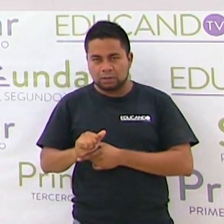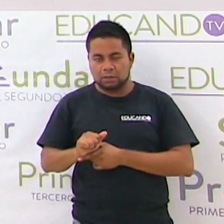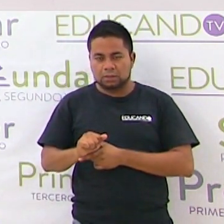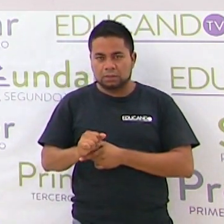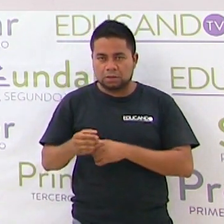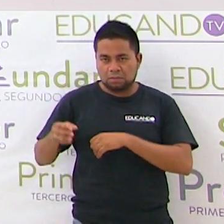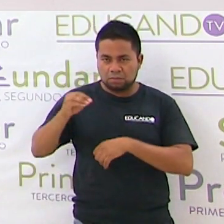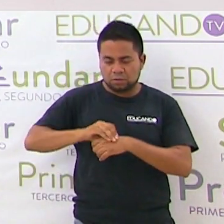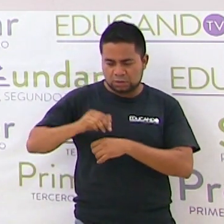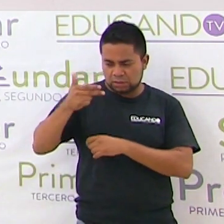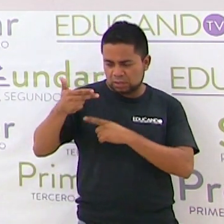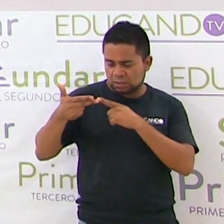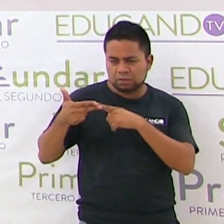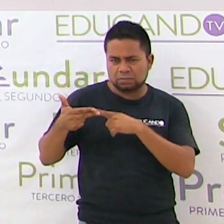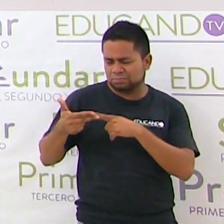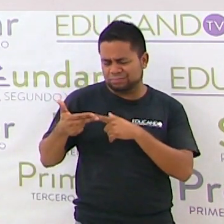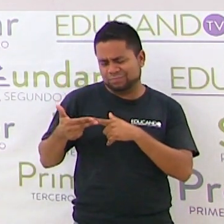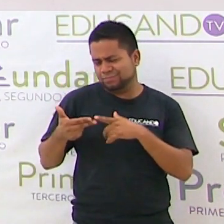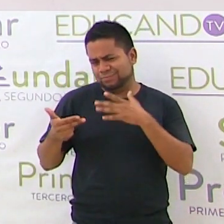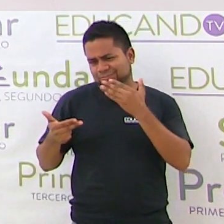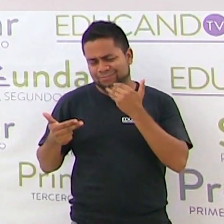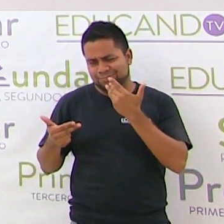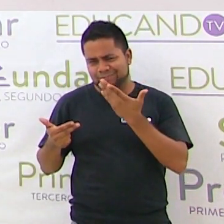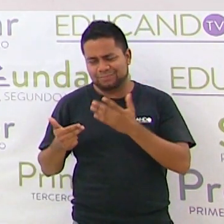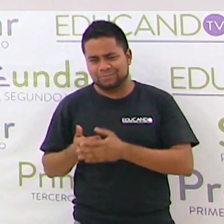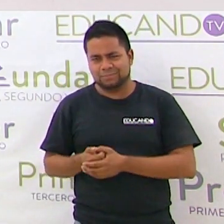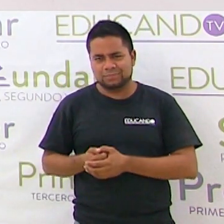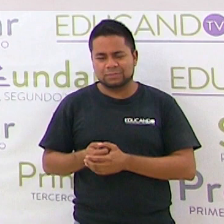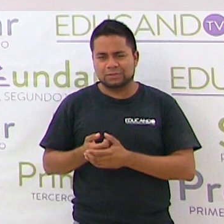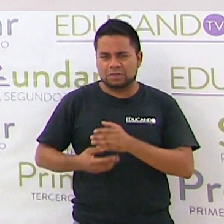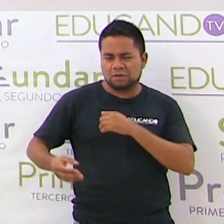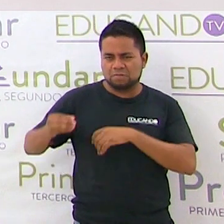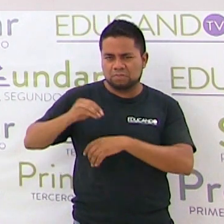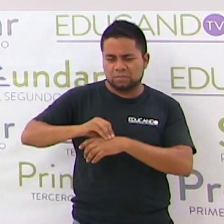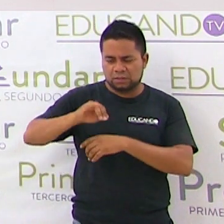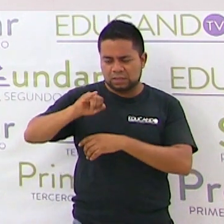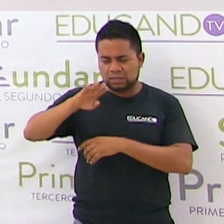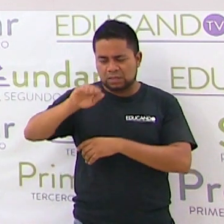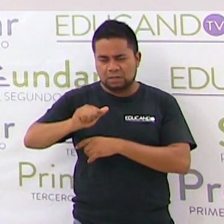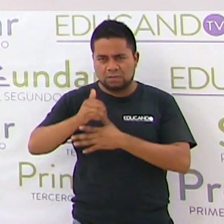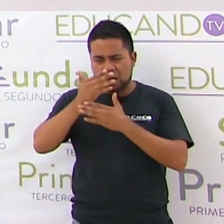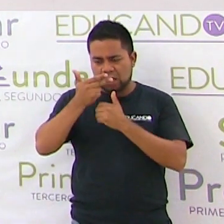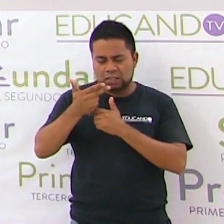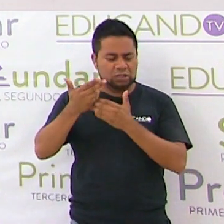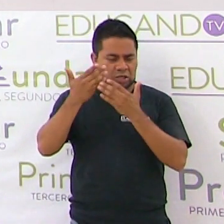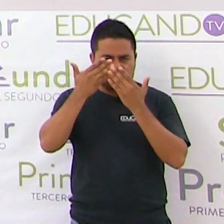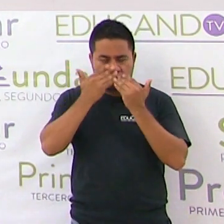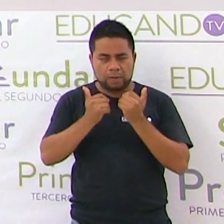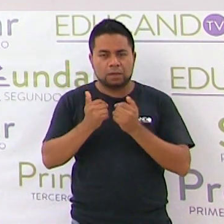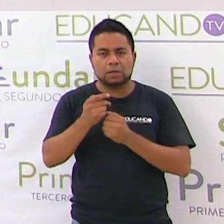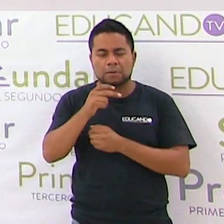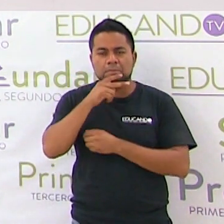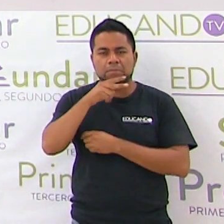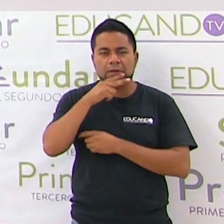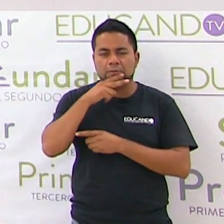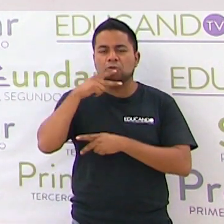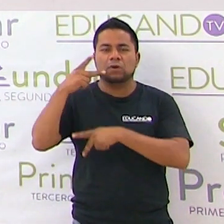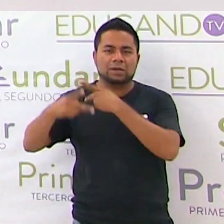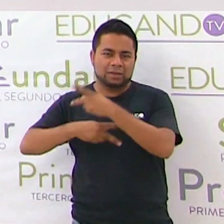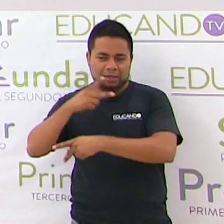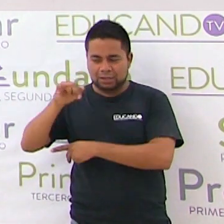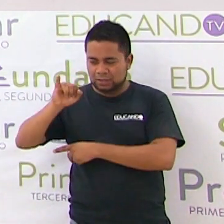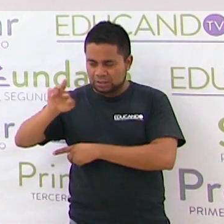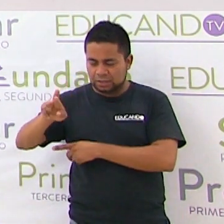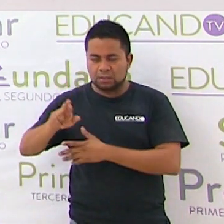lleva H, niños. Iba no lleva H. Va sin H. Iba es sin H. Viene del verbo ir.